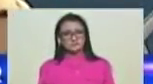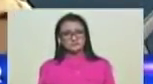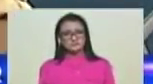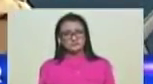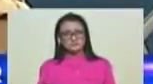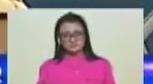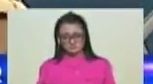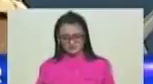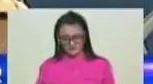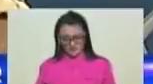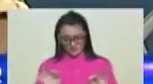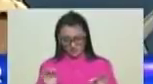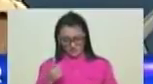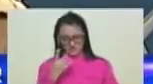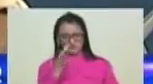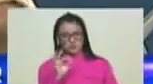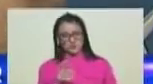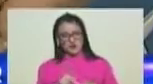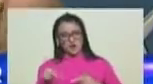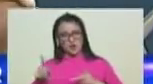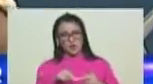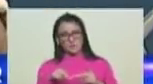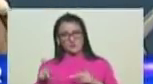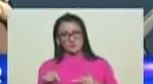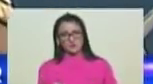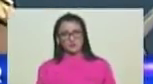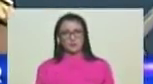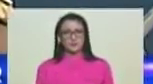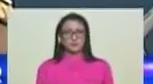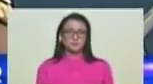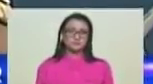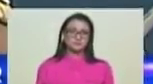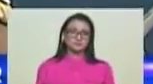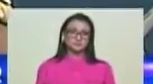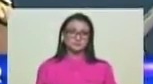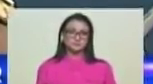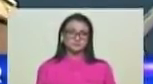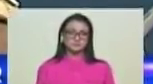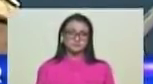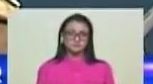una vía de 150 kilómetros entre el productor y el consumidor final.